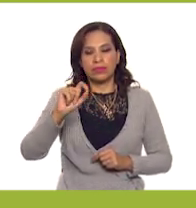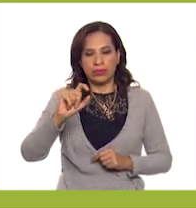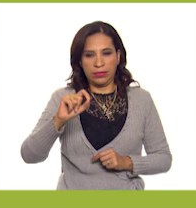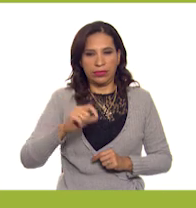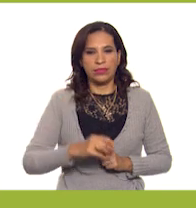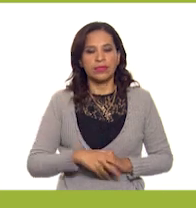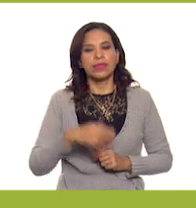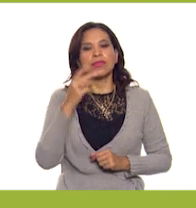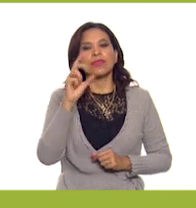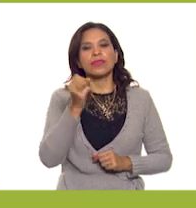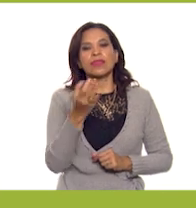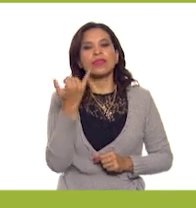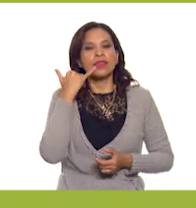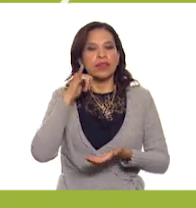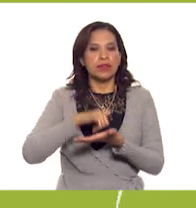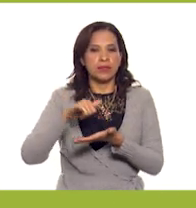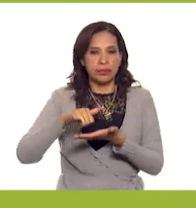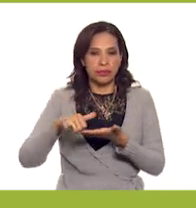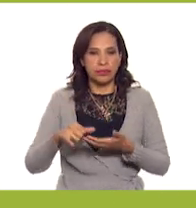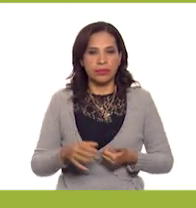55-36-01-87-20 con 30 líneas.